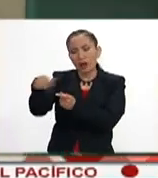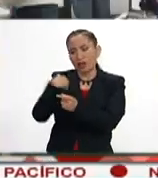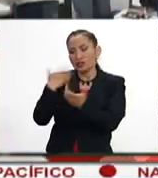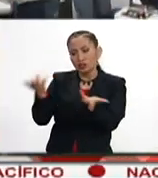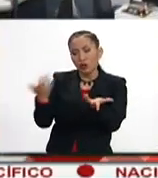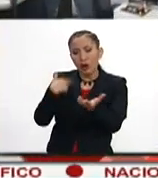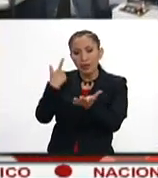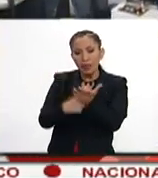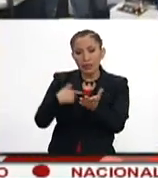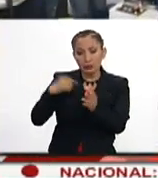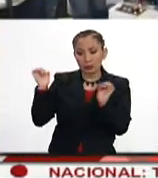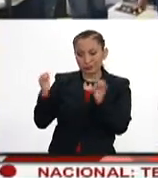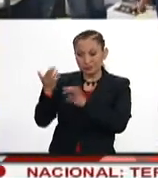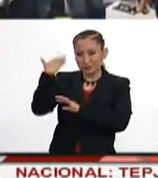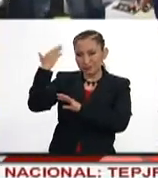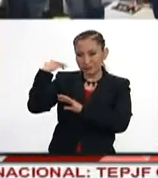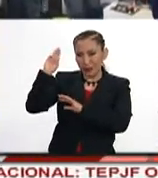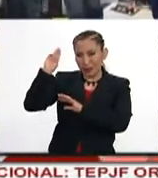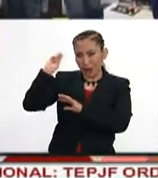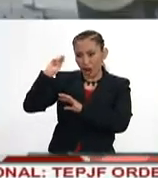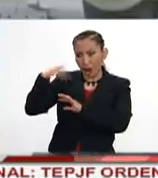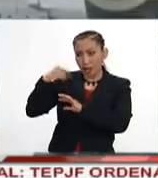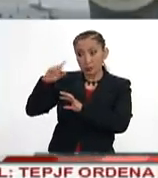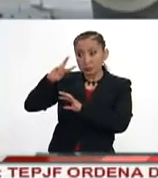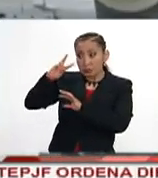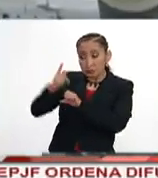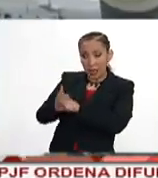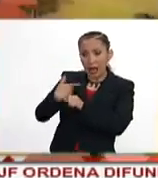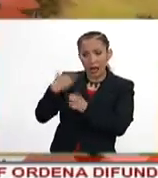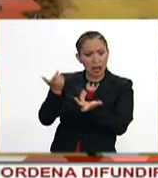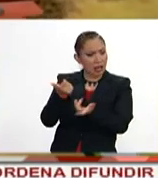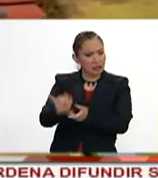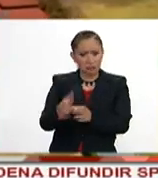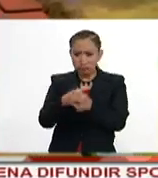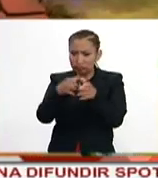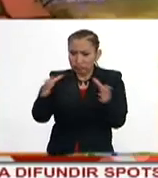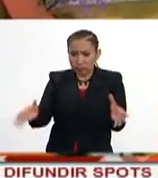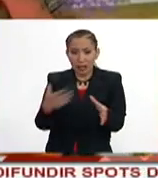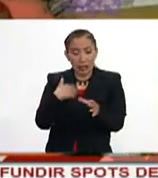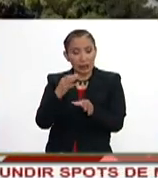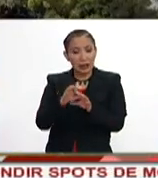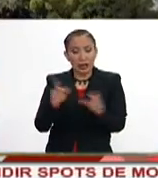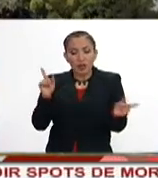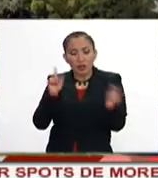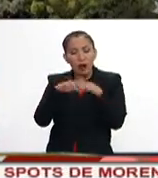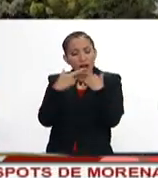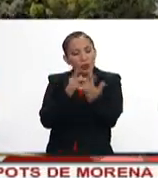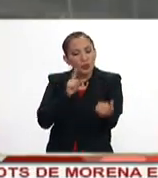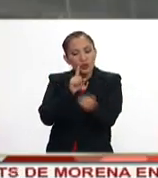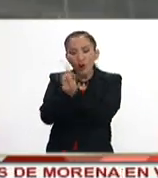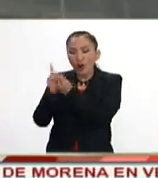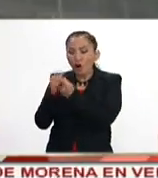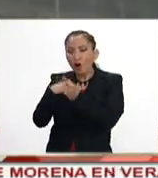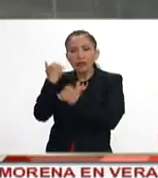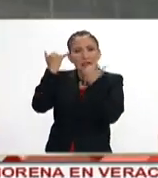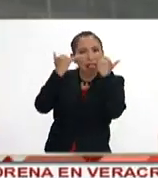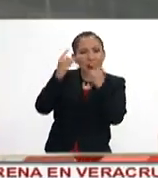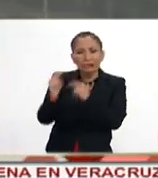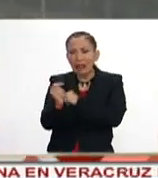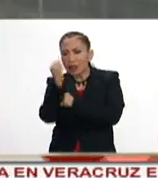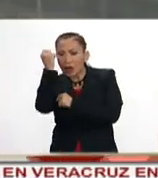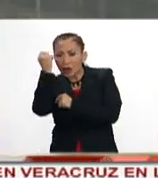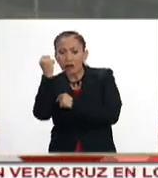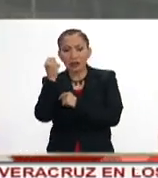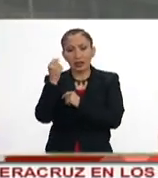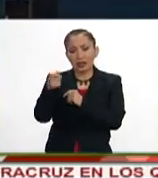eventos, el evento que menciono del miércoles fue aquí en Tlaxcala y eso fue un encuentro, ¿verdad?, de innovación tecnológica,